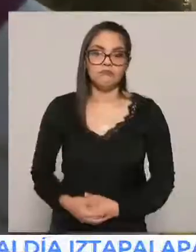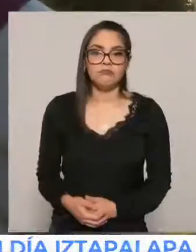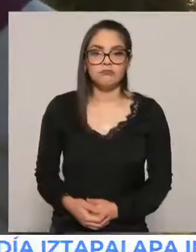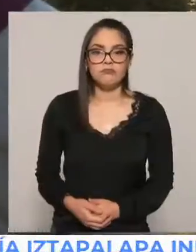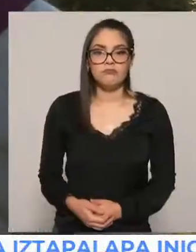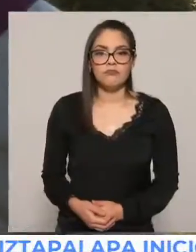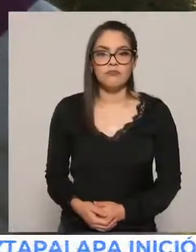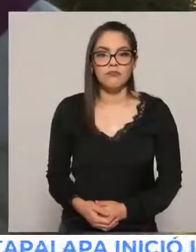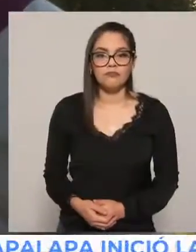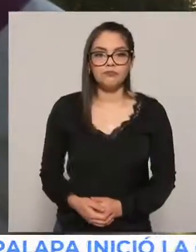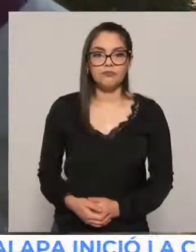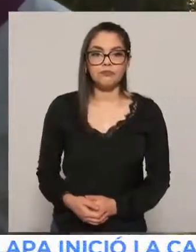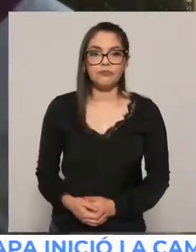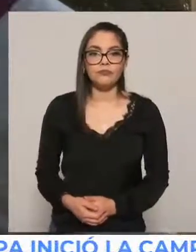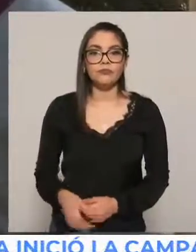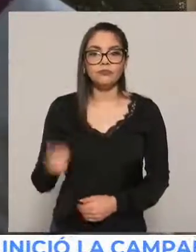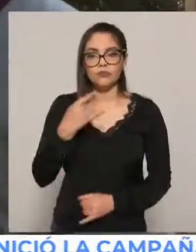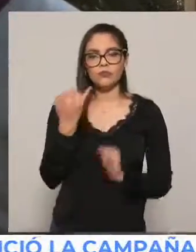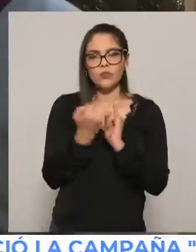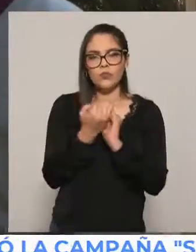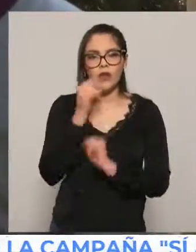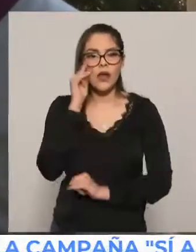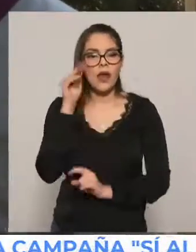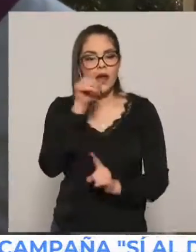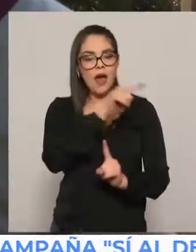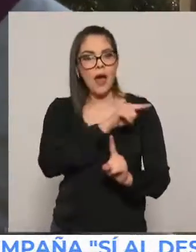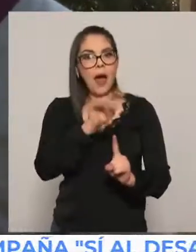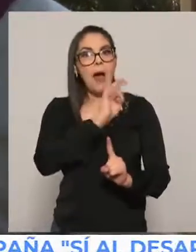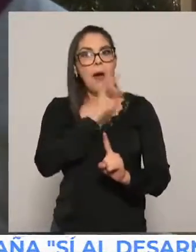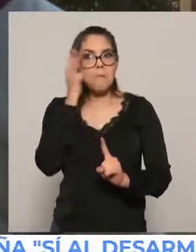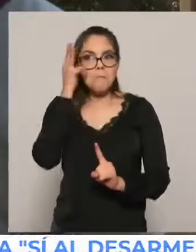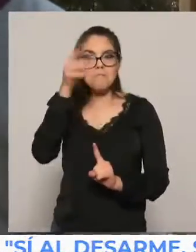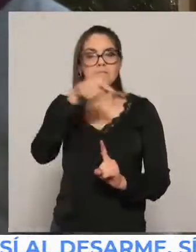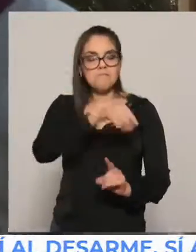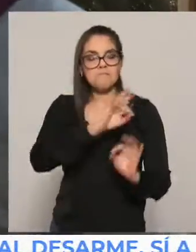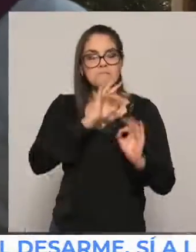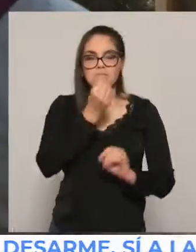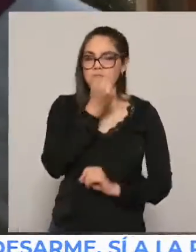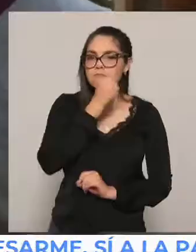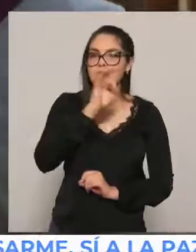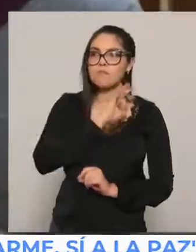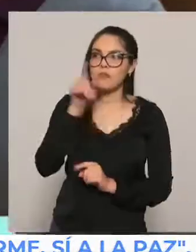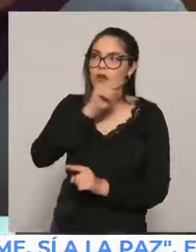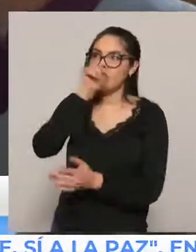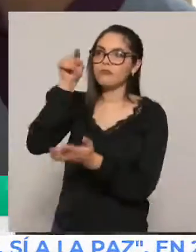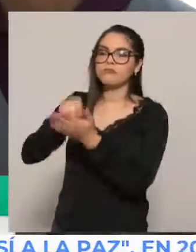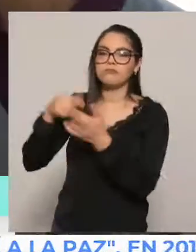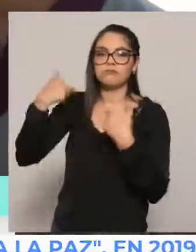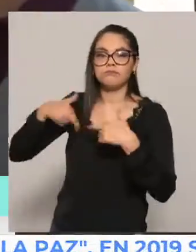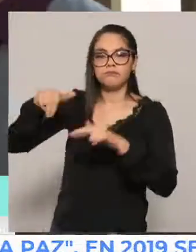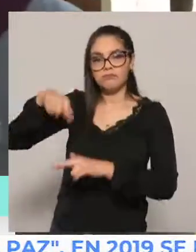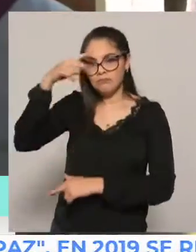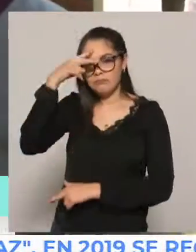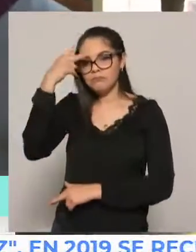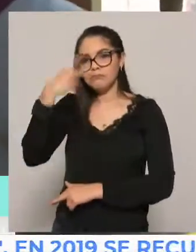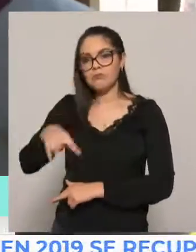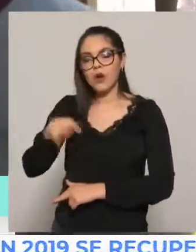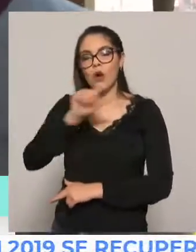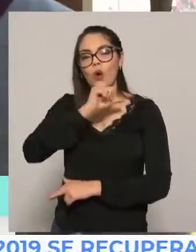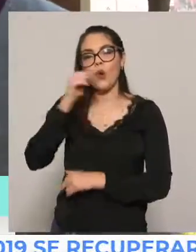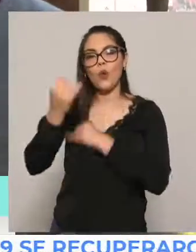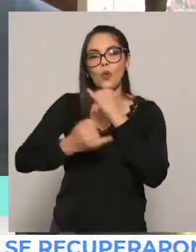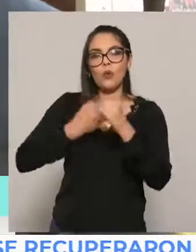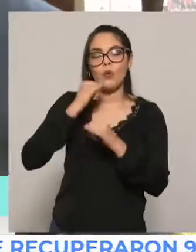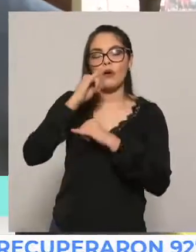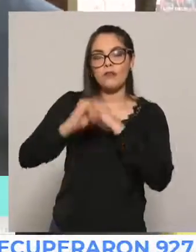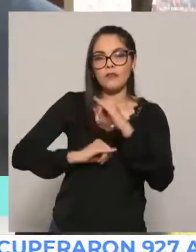¿Que también ves a ellas en un futuro representando a México en torneos internacionales? Sí. Bueno, digo, lo bonito de ese